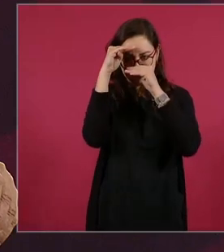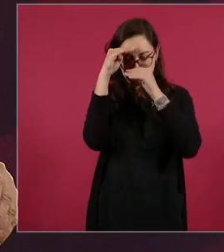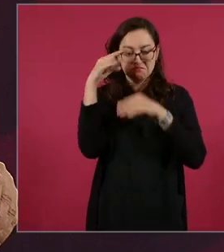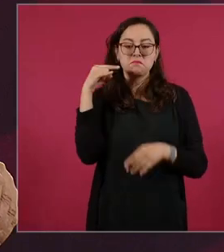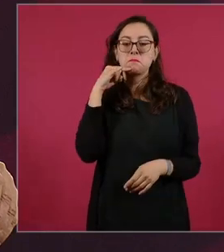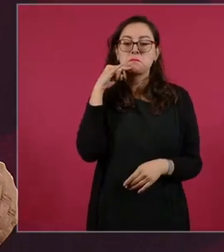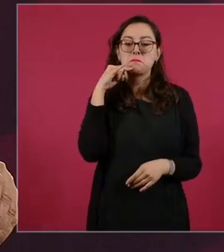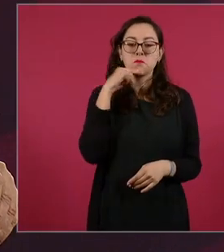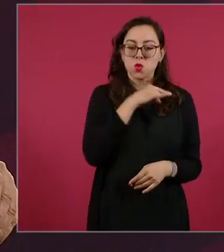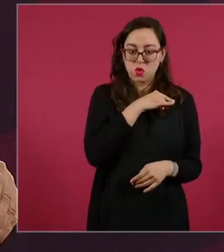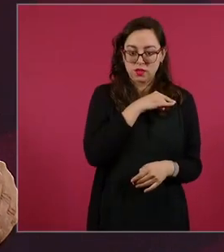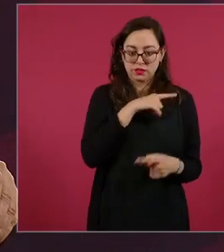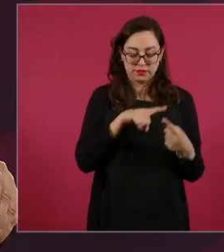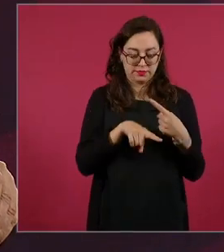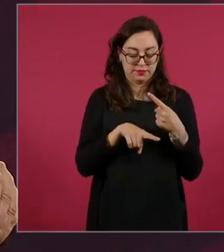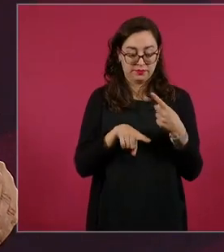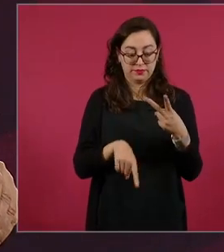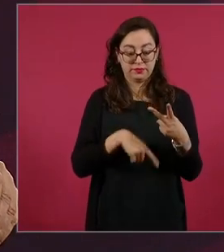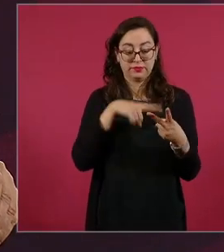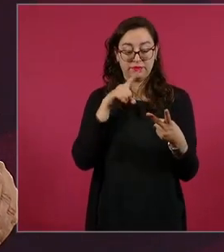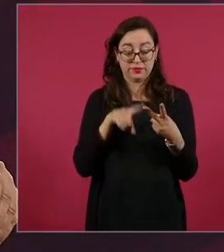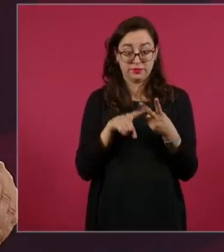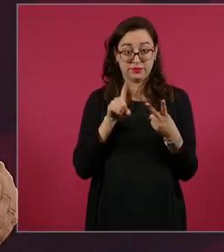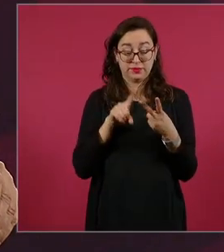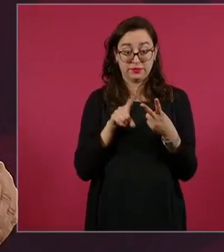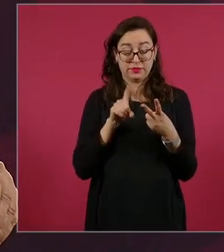Lo segundo